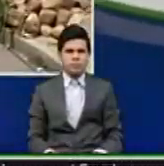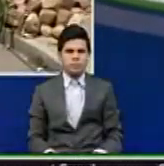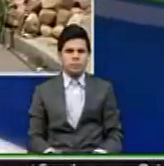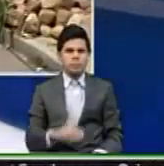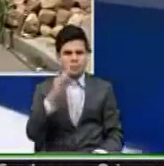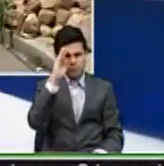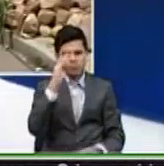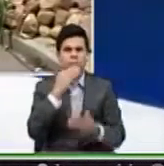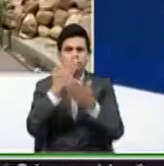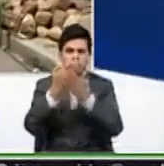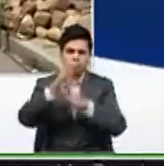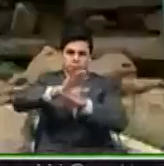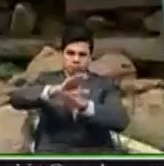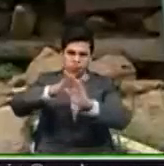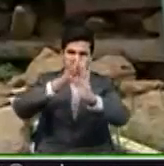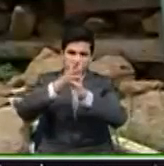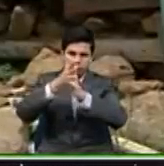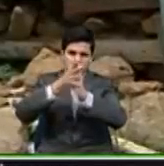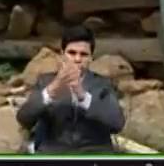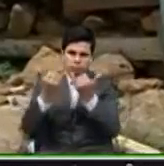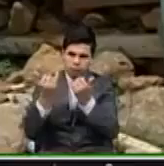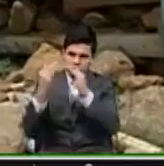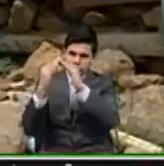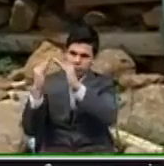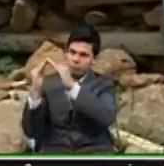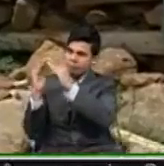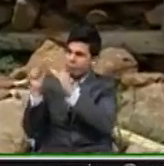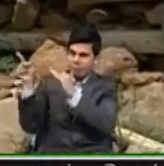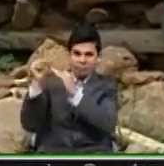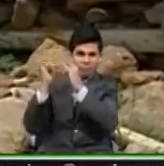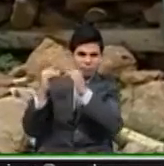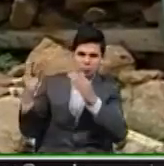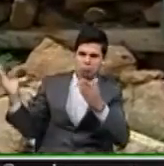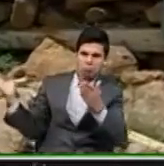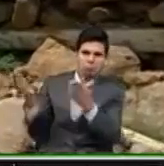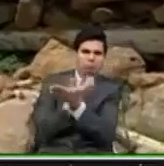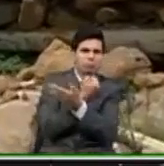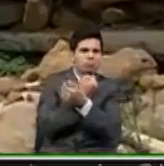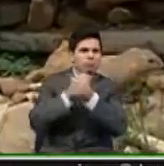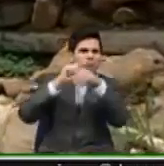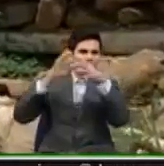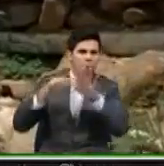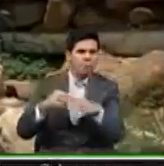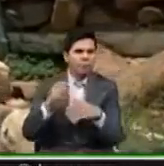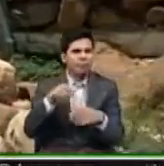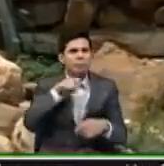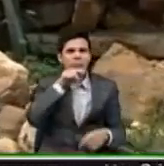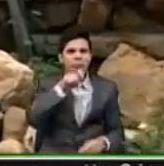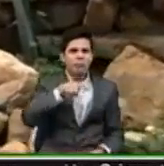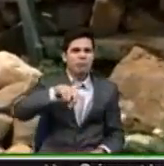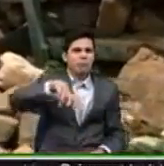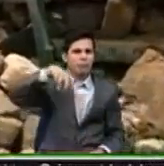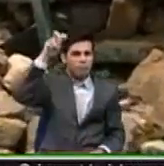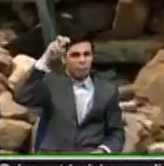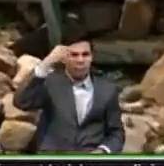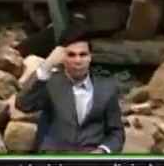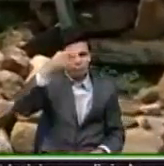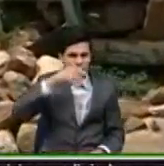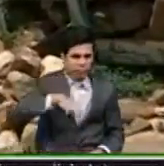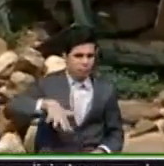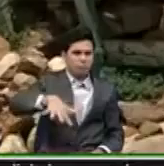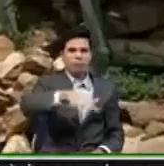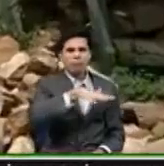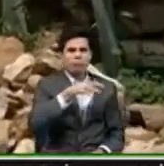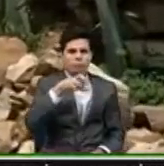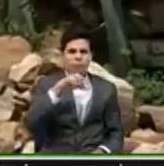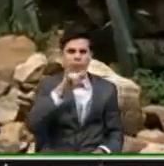Compañeros, muy buenas tardes. Y casas como estas serían demolidas por la construcción de la doble calzada en el norte de la ciudad, exactamente en el